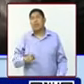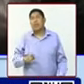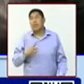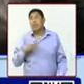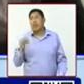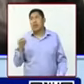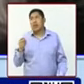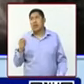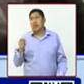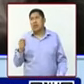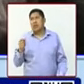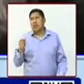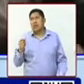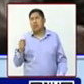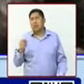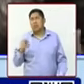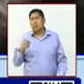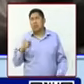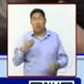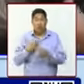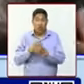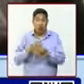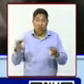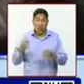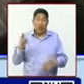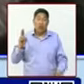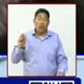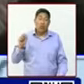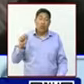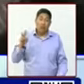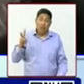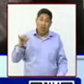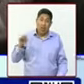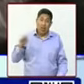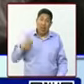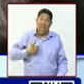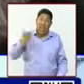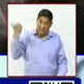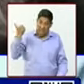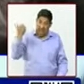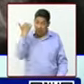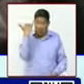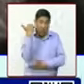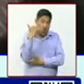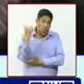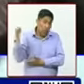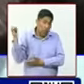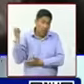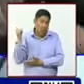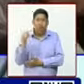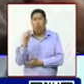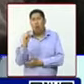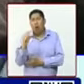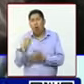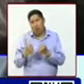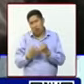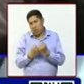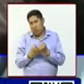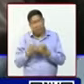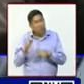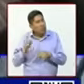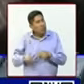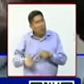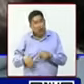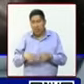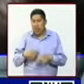también la unidad de UNAVIS en Caranavi es bien limitada. Esa es la realidad del municipio, que hay